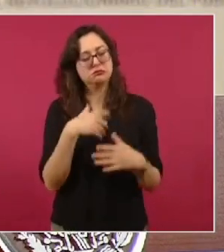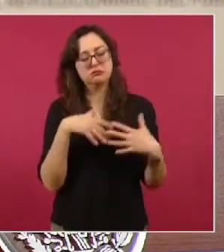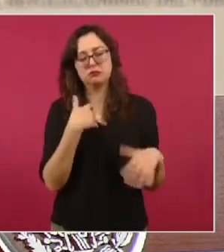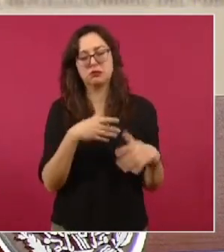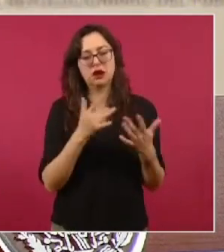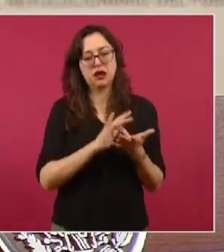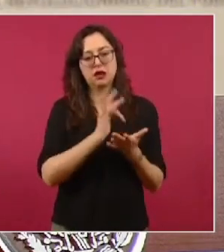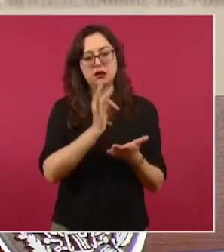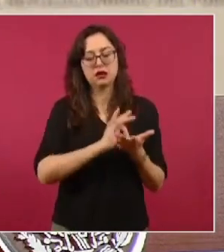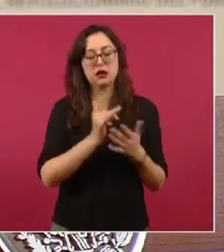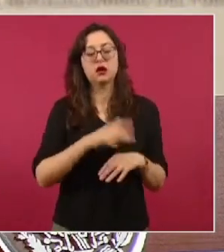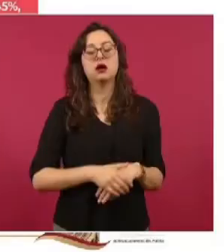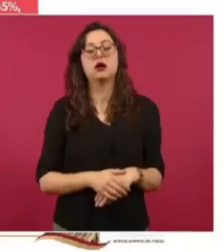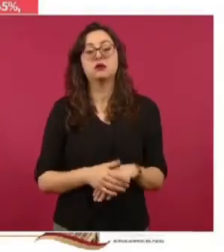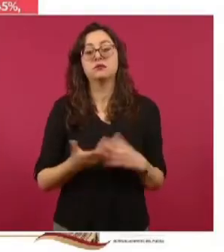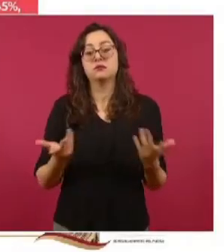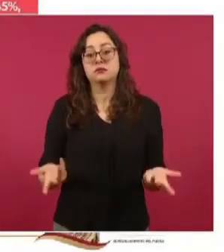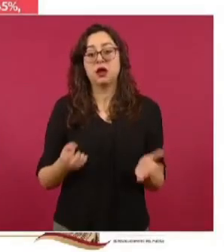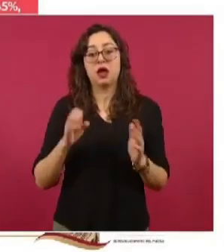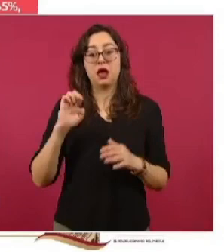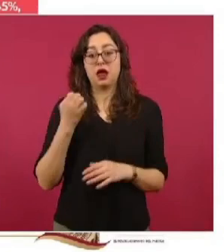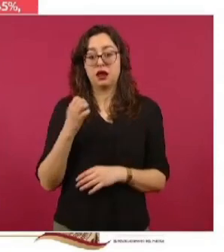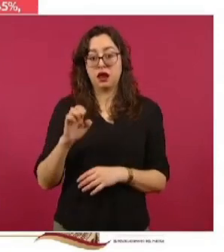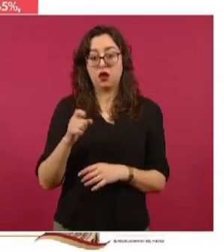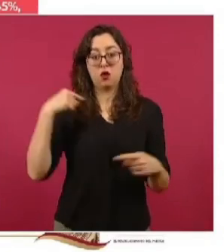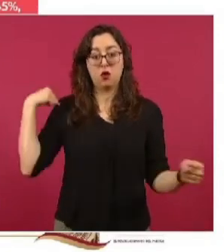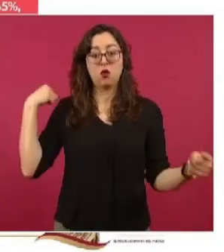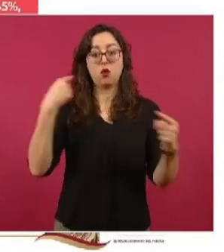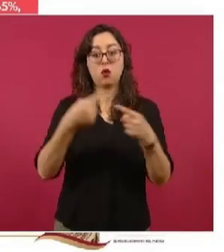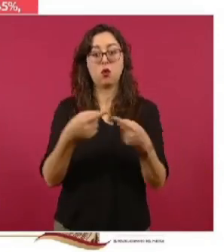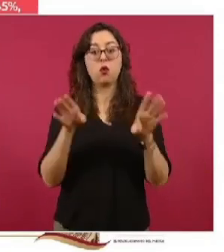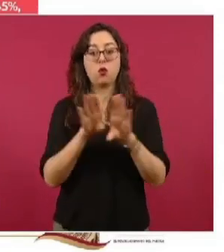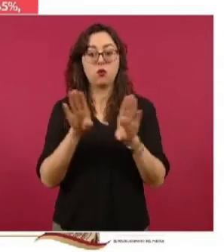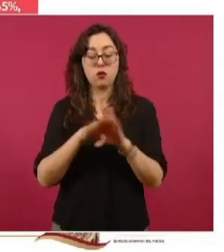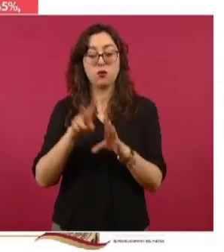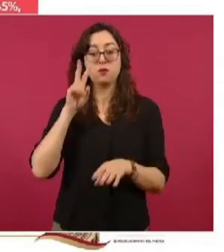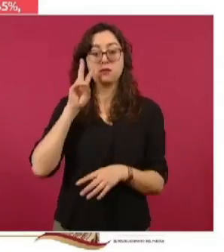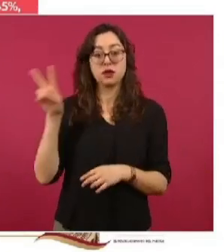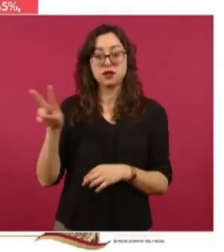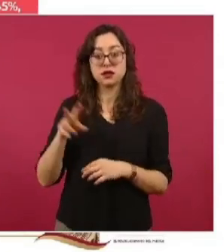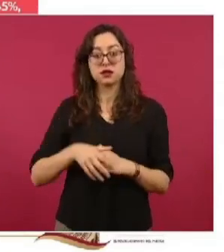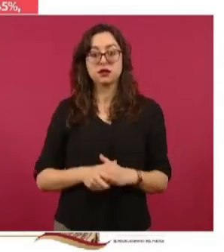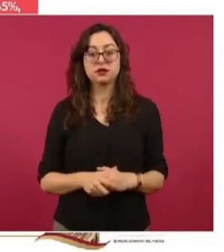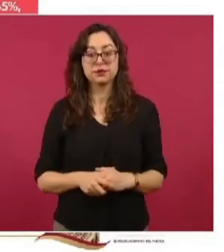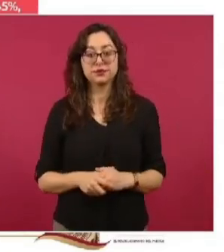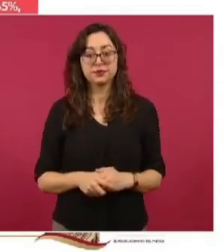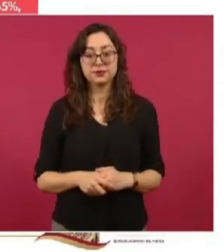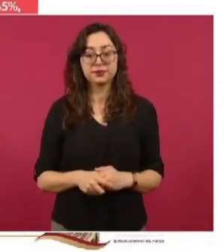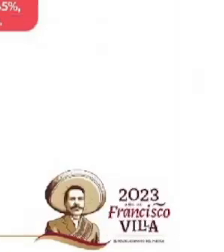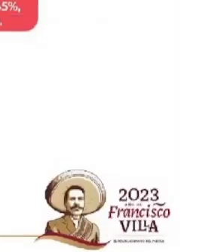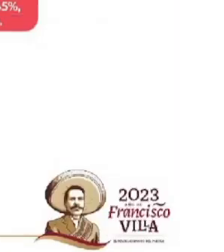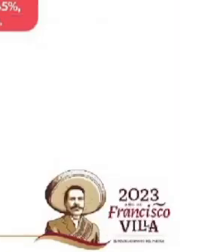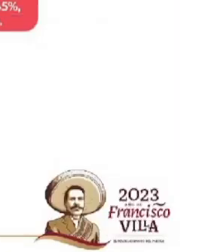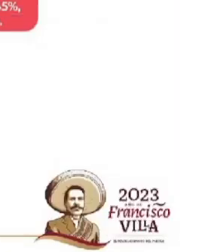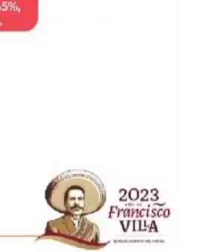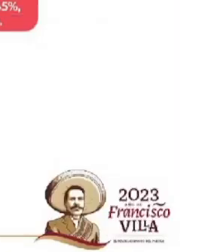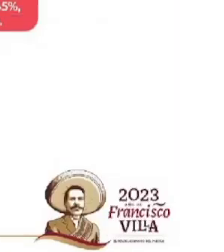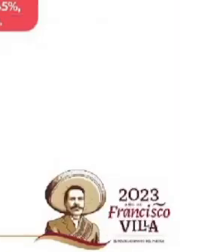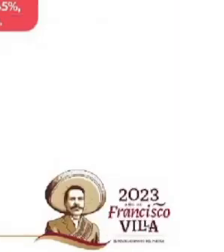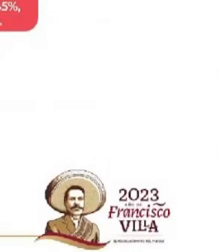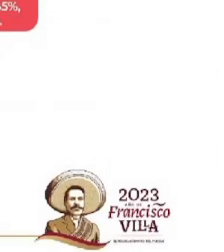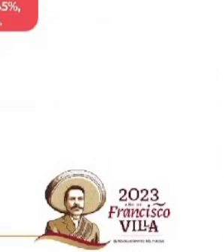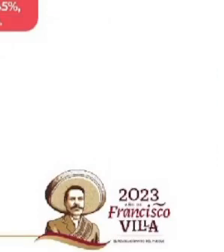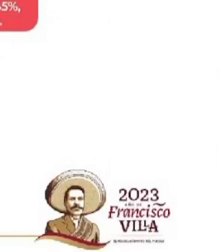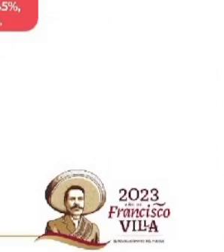.32% por arriba del 2019, 68.12%